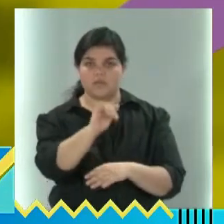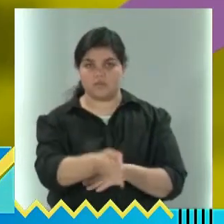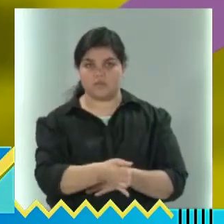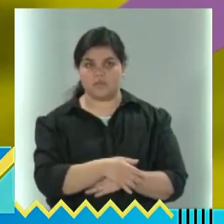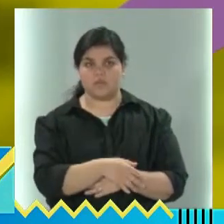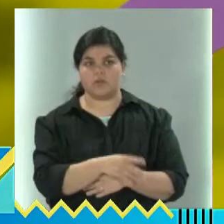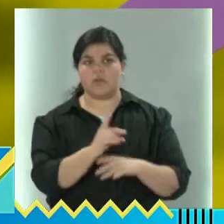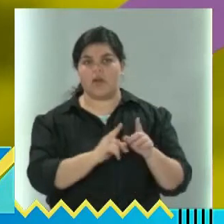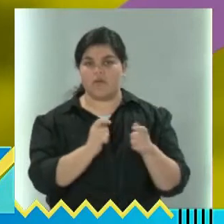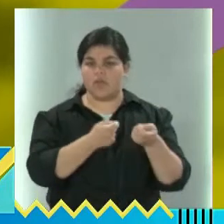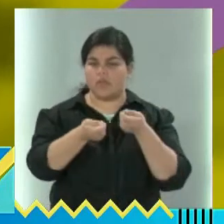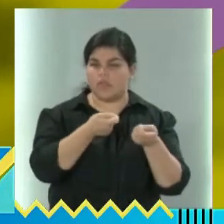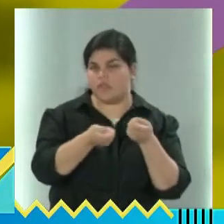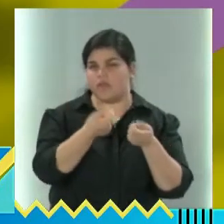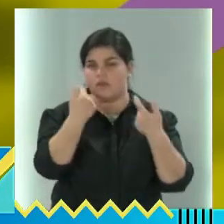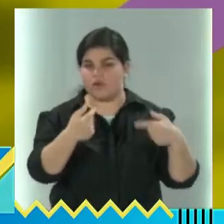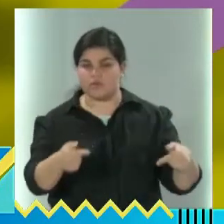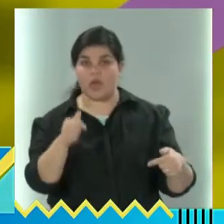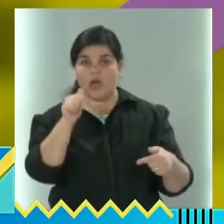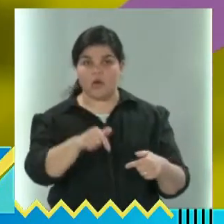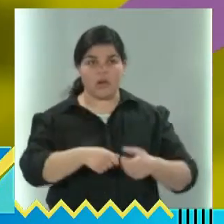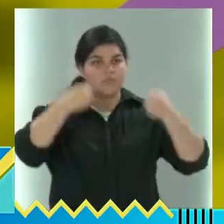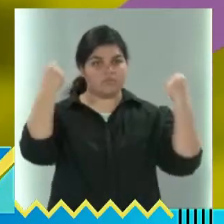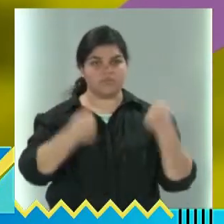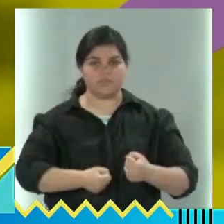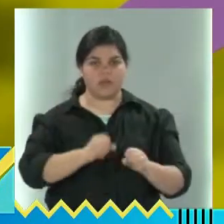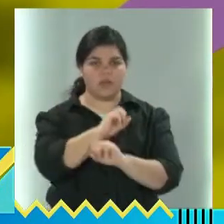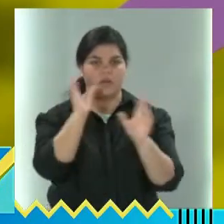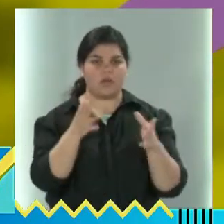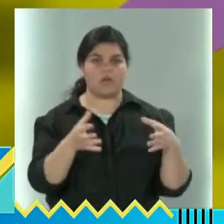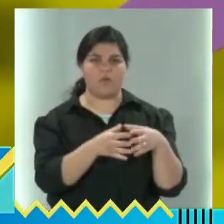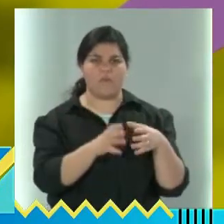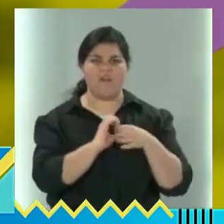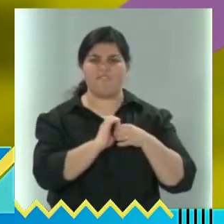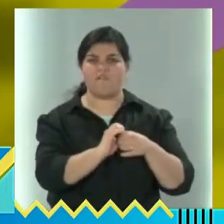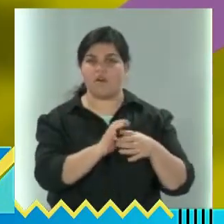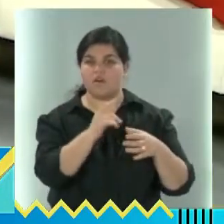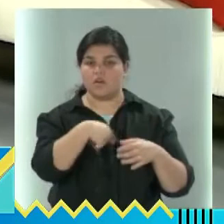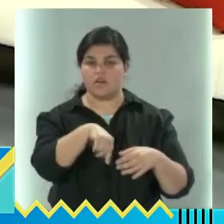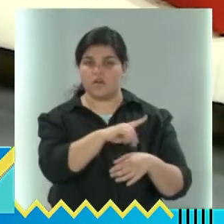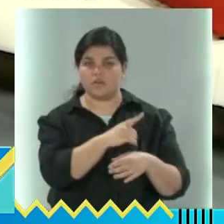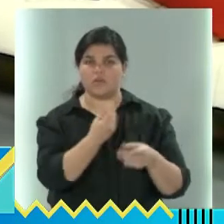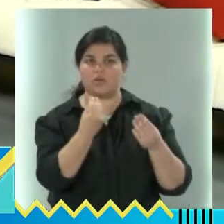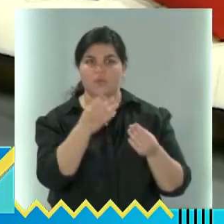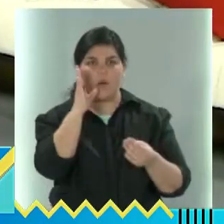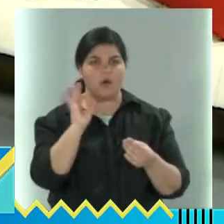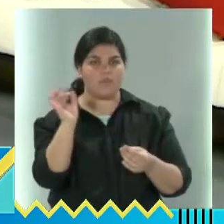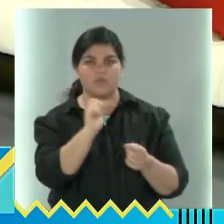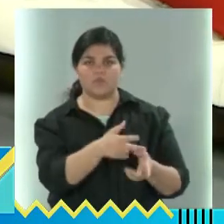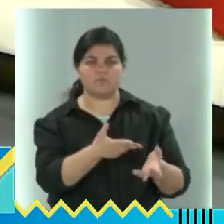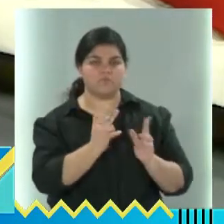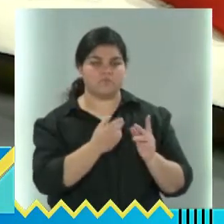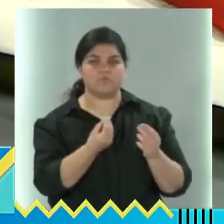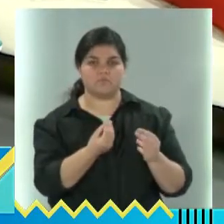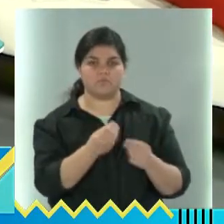tire y afloje o negociaciones, en este han tenido una posición bastante marcada todos como bloque. ¿Qué opinión te merece o cómo lo explicarías? La verdad que esto